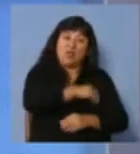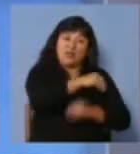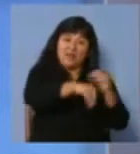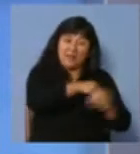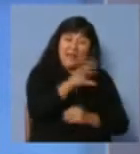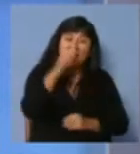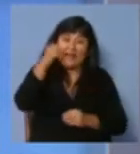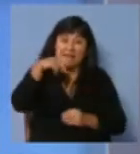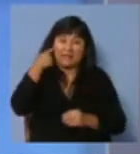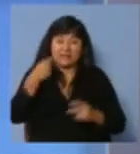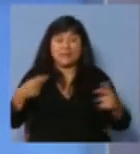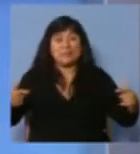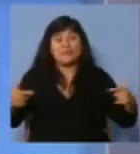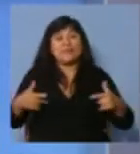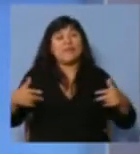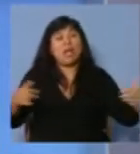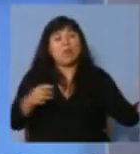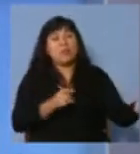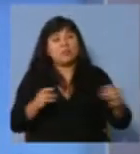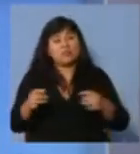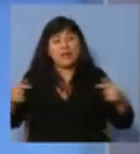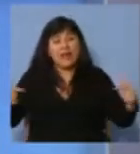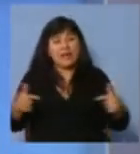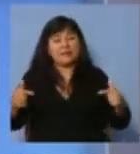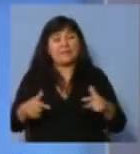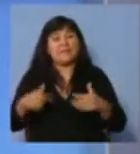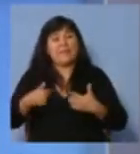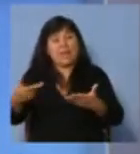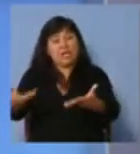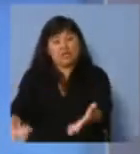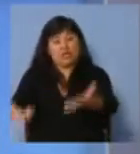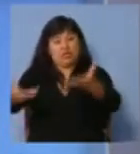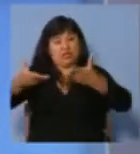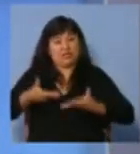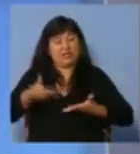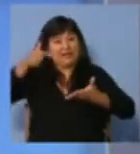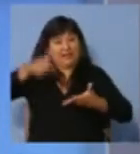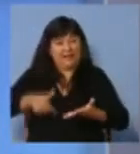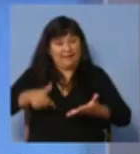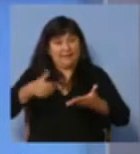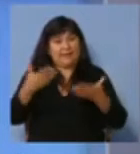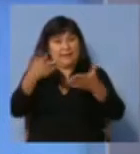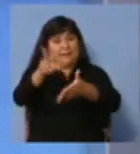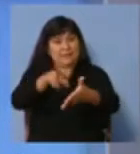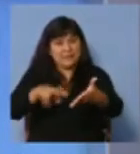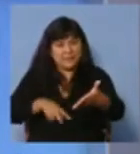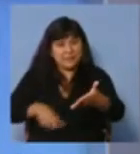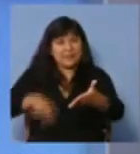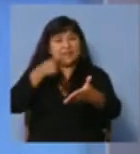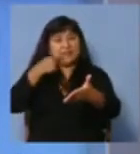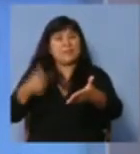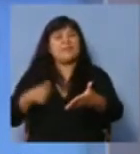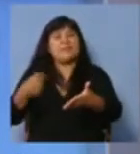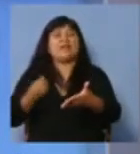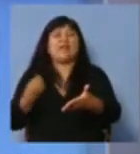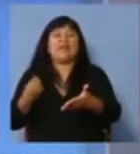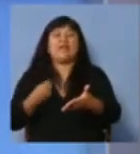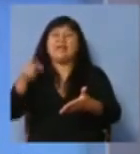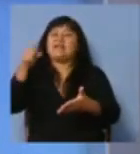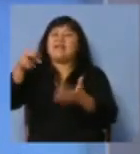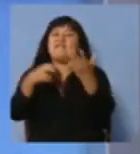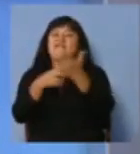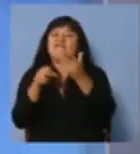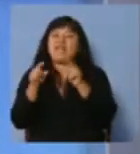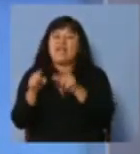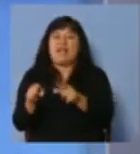lo que nosotros nos llega es y dentro del proceso penal nosotros intervenimos cuando no nos da participación la fiscalía